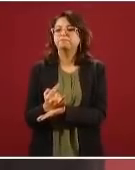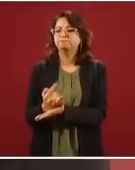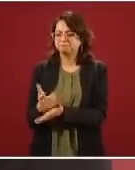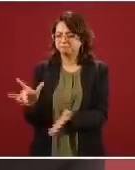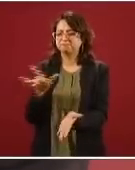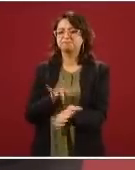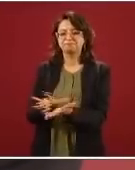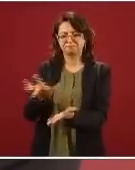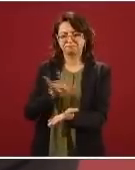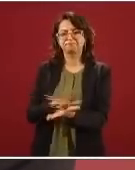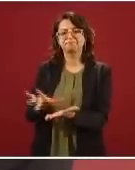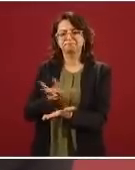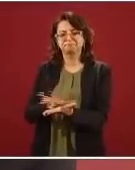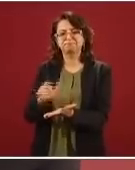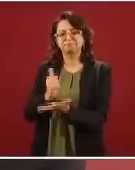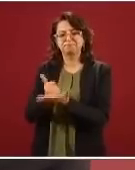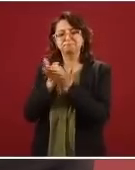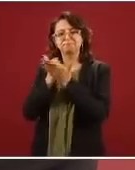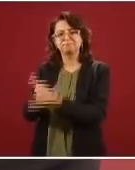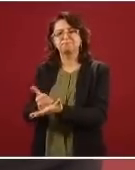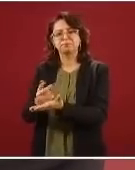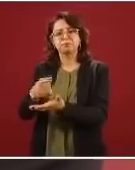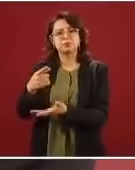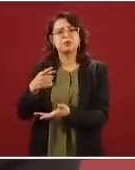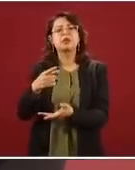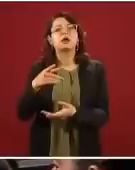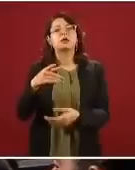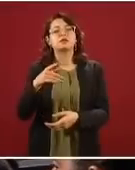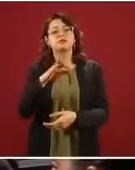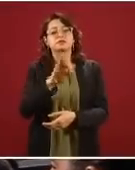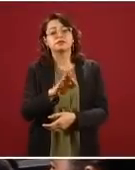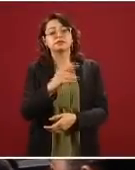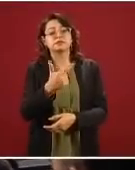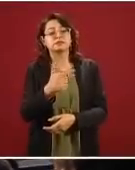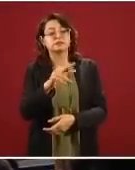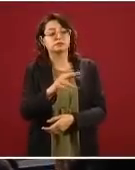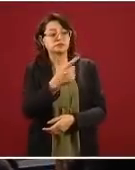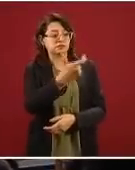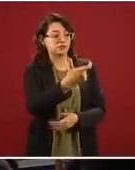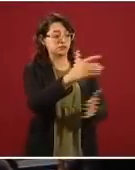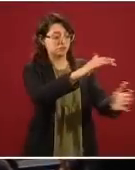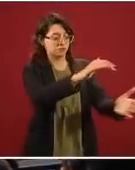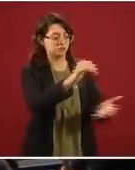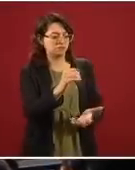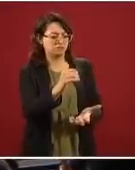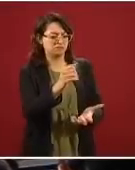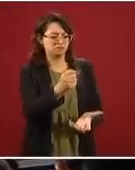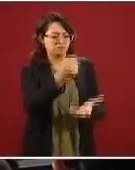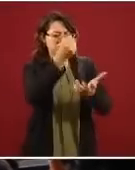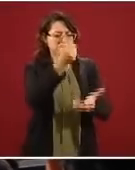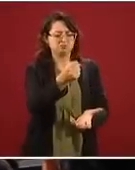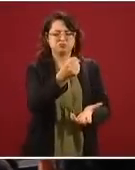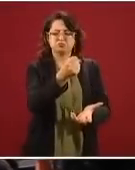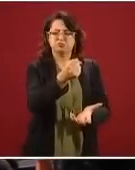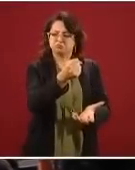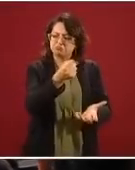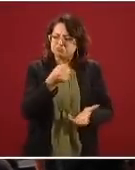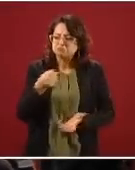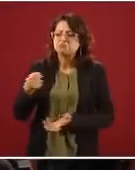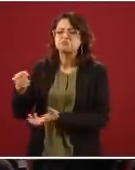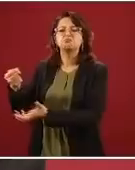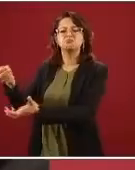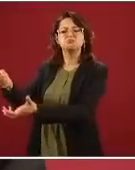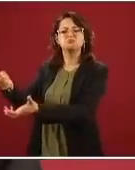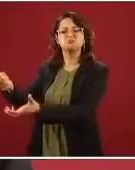ayudarnos para que estos bienes recuperados regresen a la gente,